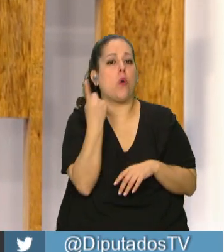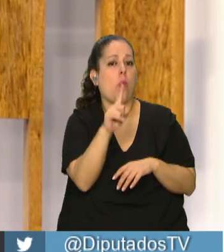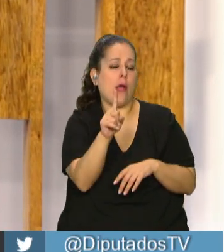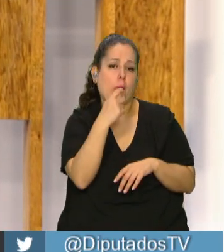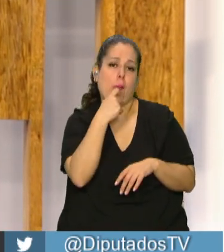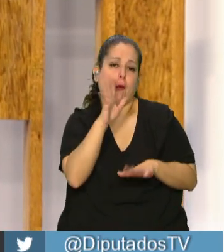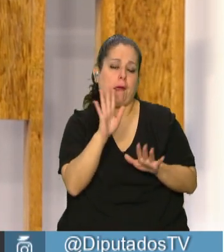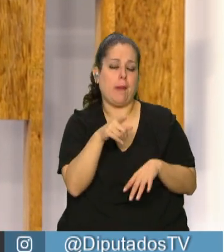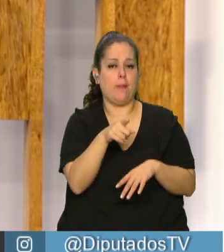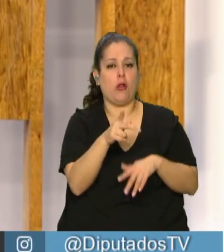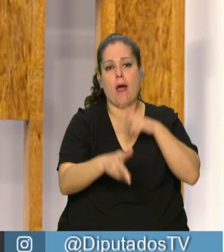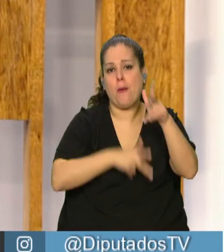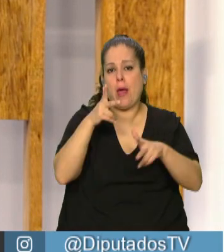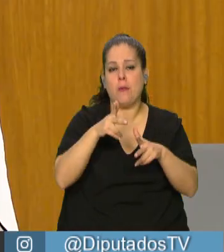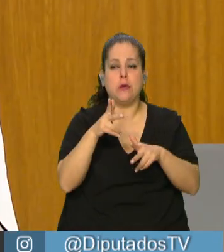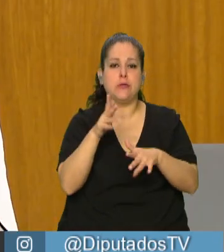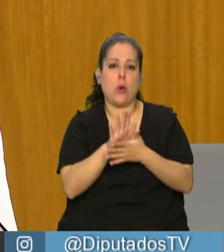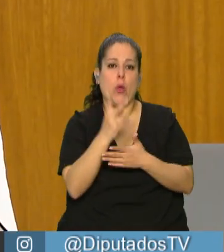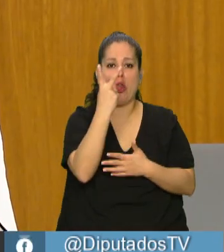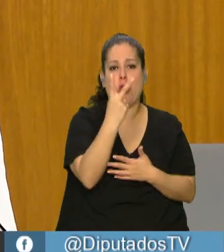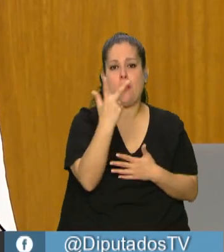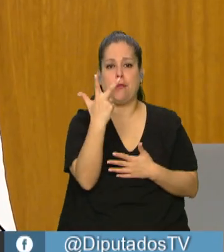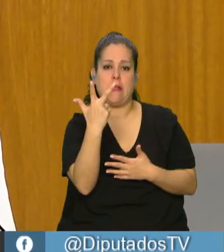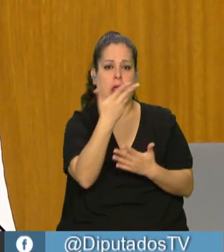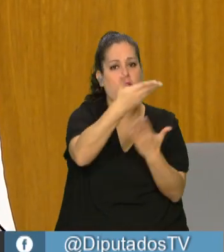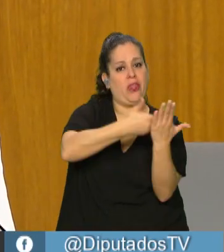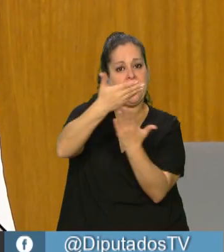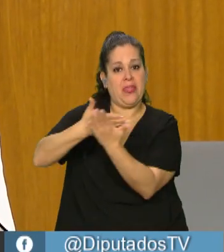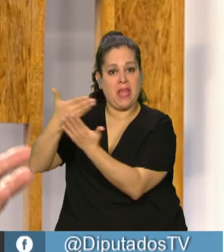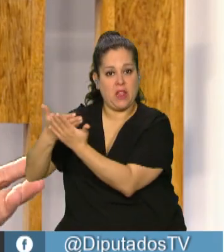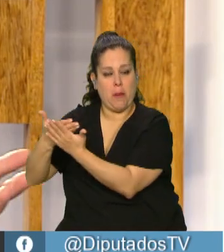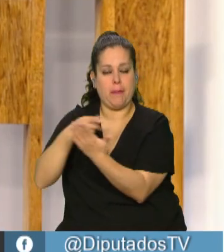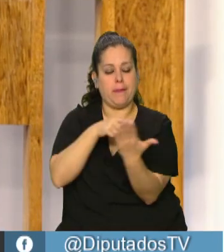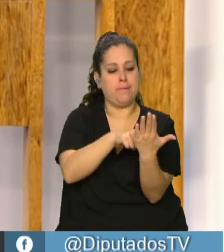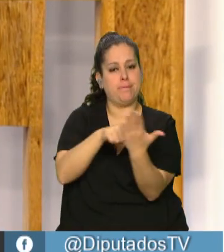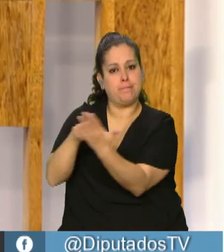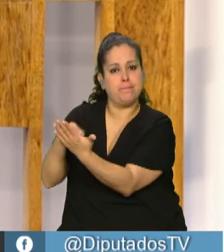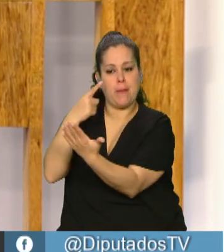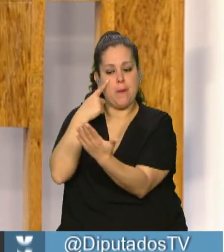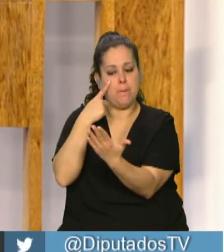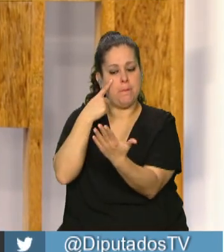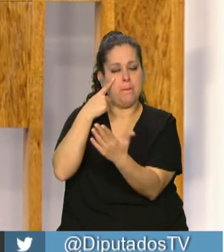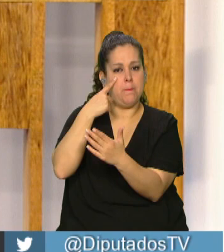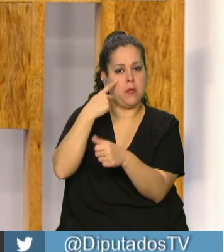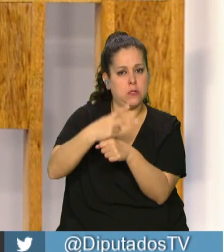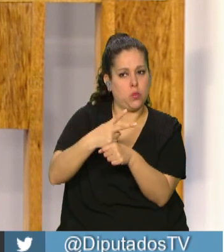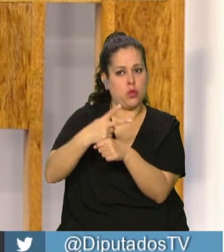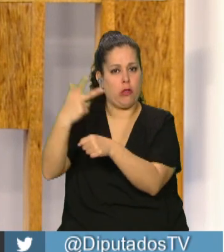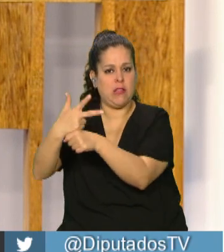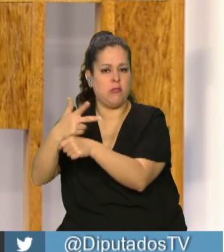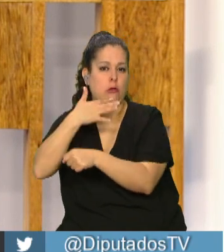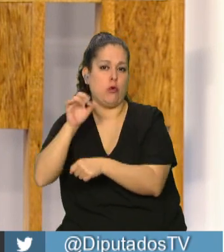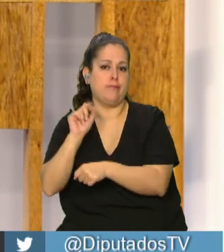habla de que hay 2 o 3 dictámenes, los segundos o terceros dictámenes tienen que ser de la